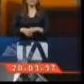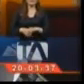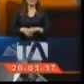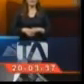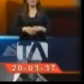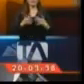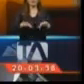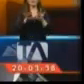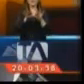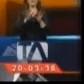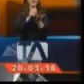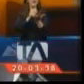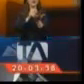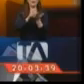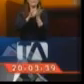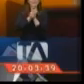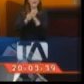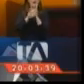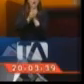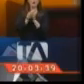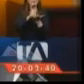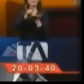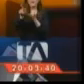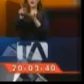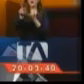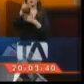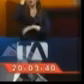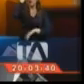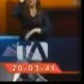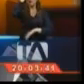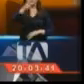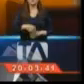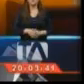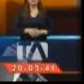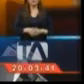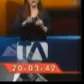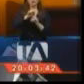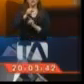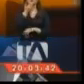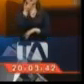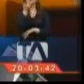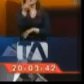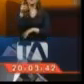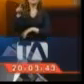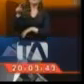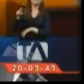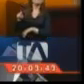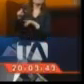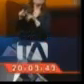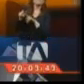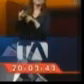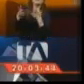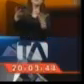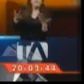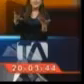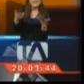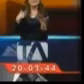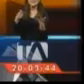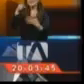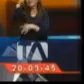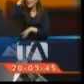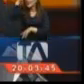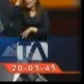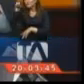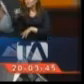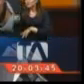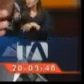pago del país de esa deuda. Entonces, para salir de la situación que estamos, necesitamos una especie de joroba de deuda